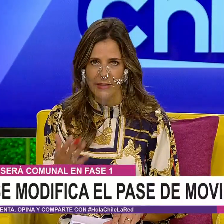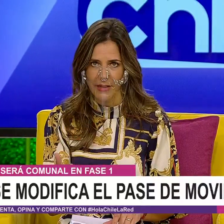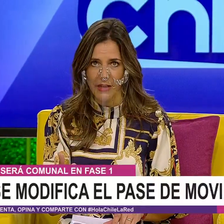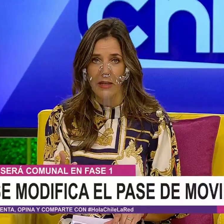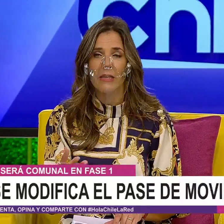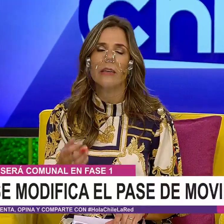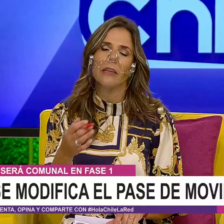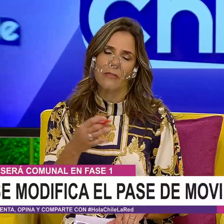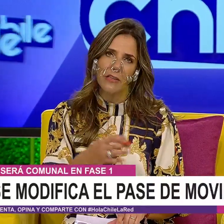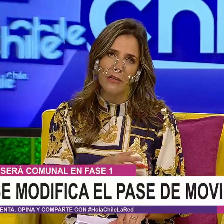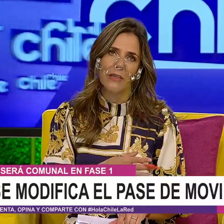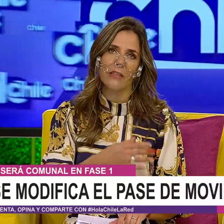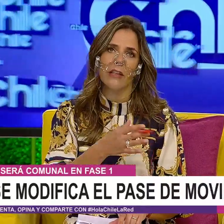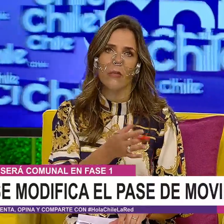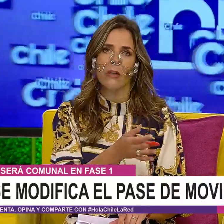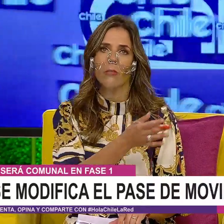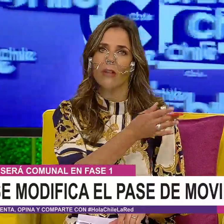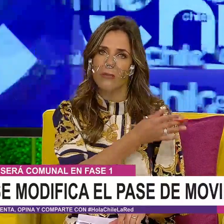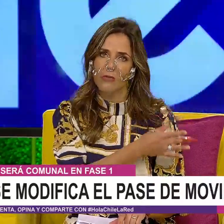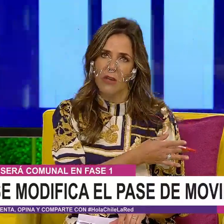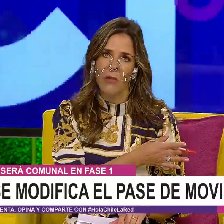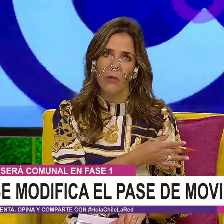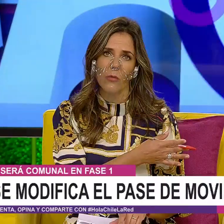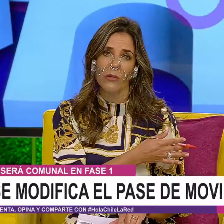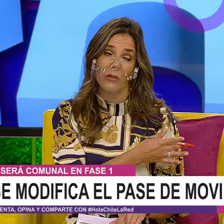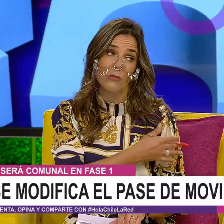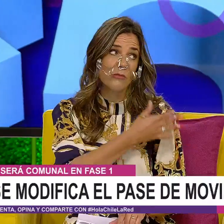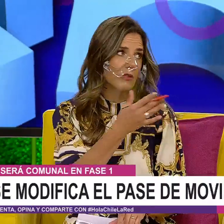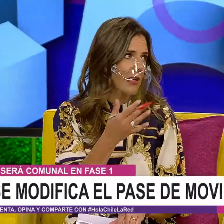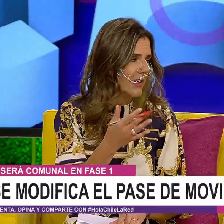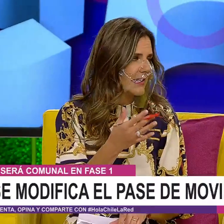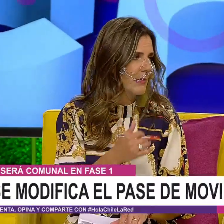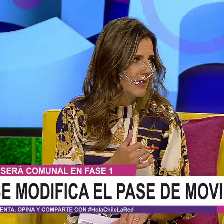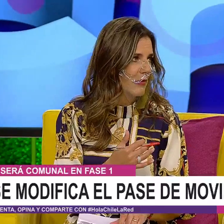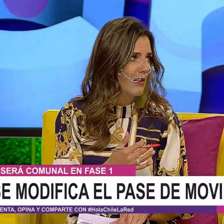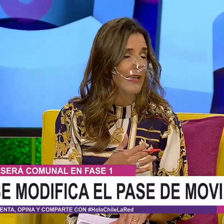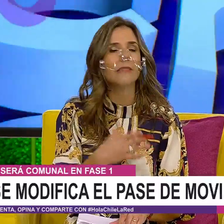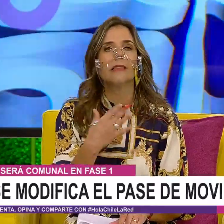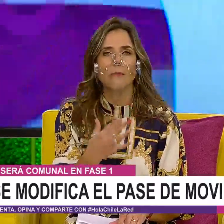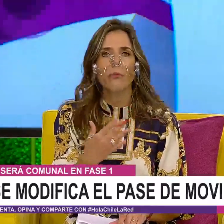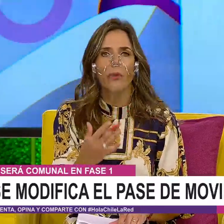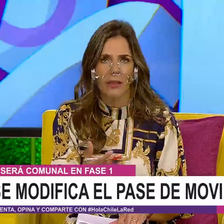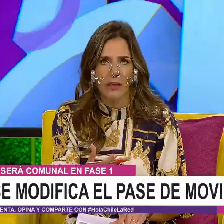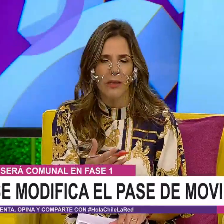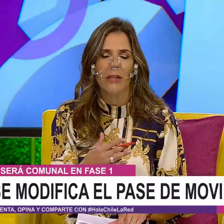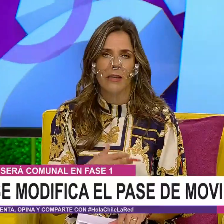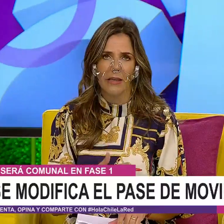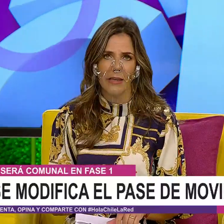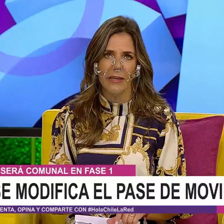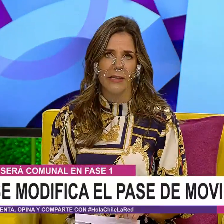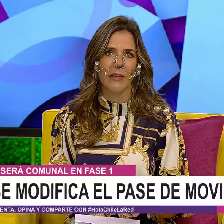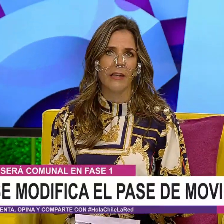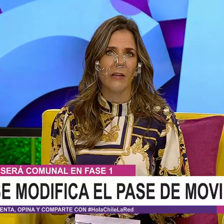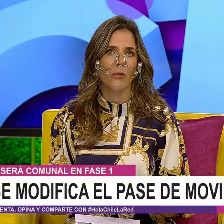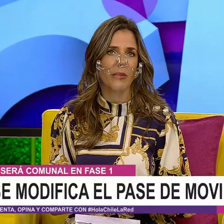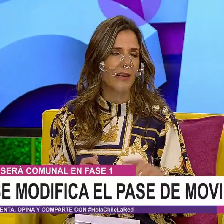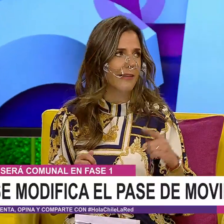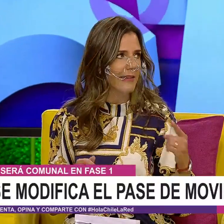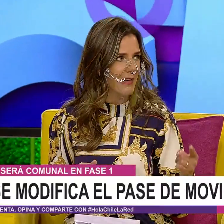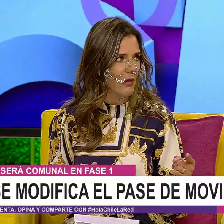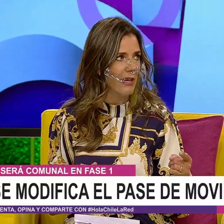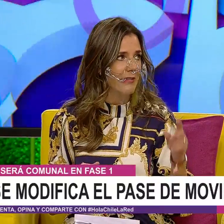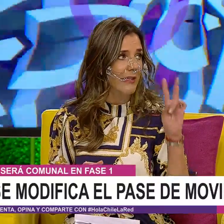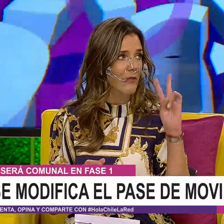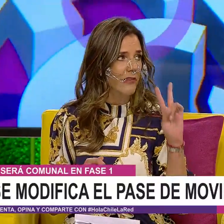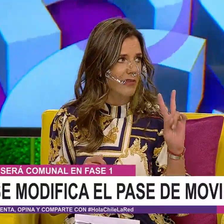en cuarentena. Y efectivamente, al igual como lo había anunciado cuando anuncia este pase de movilidad, sí puede ir con